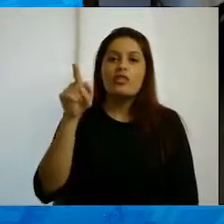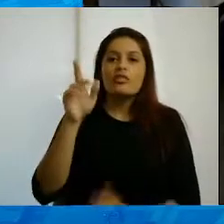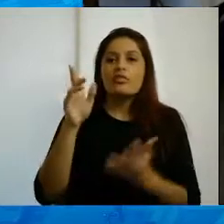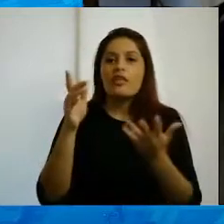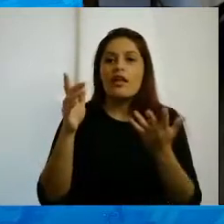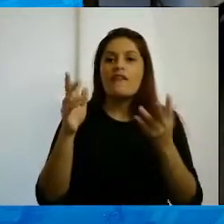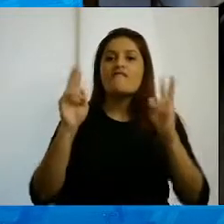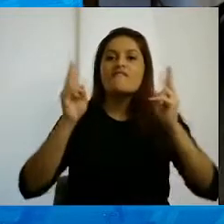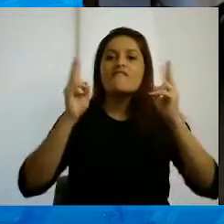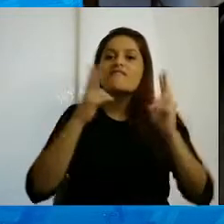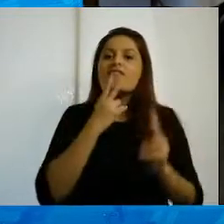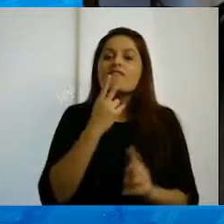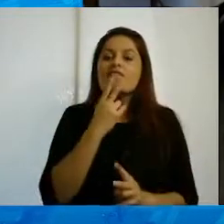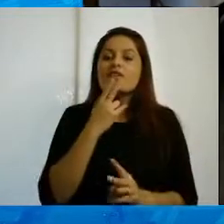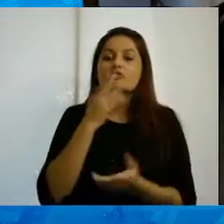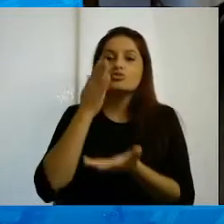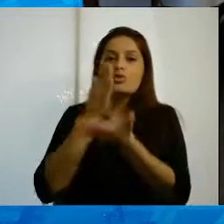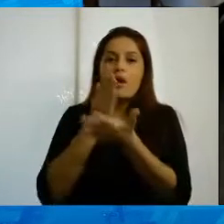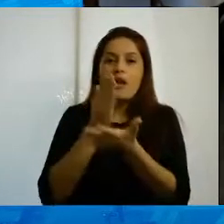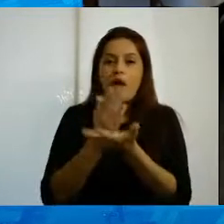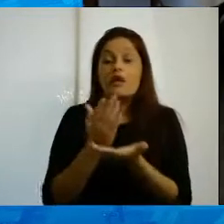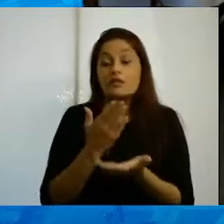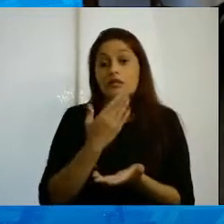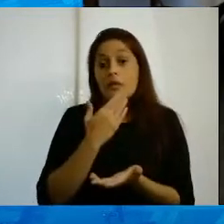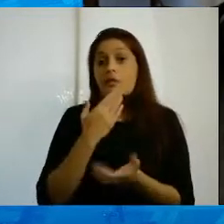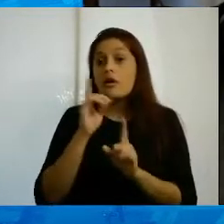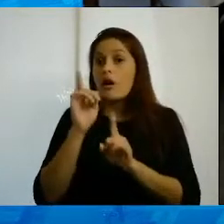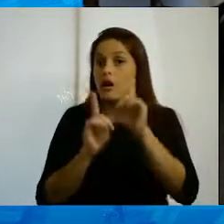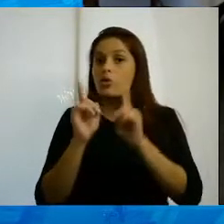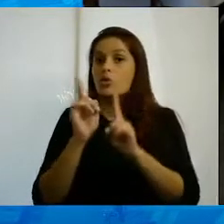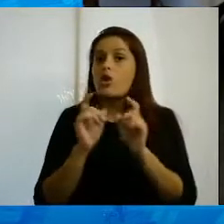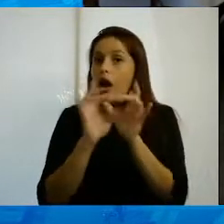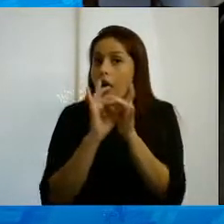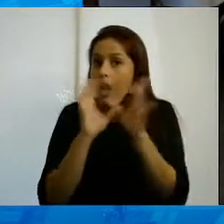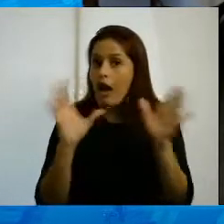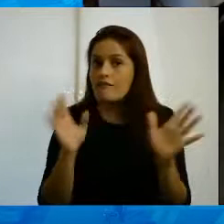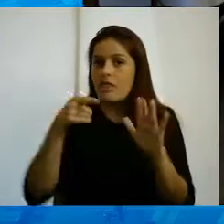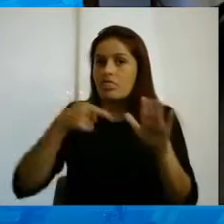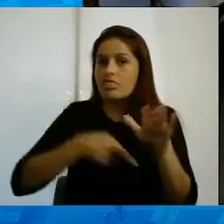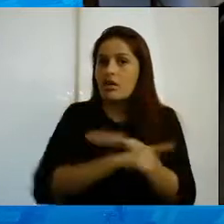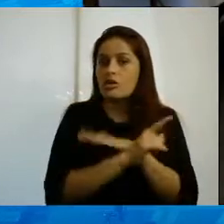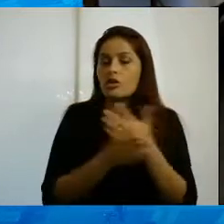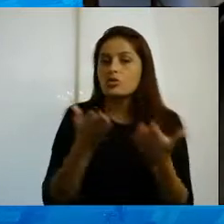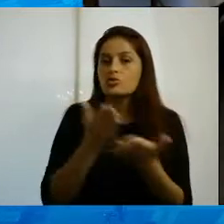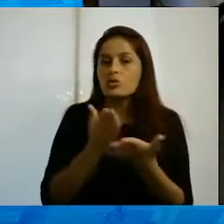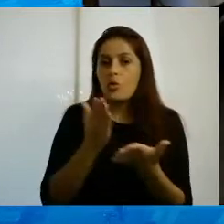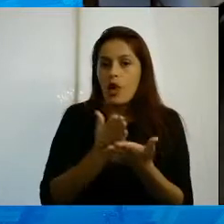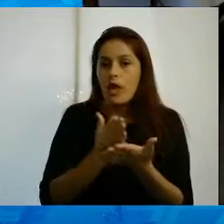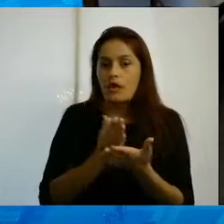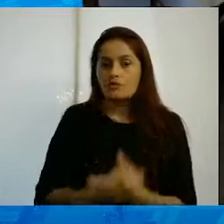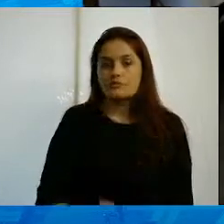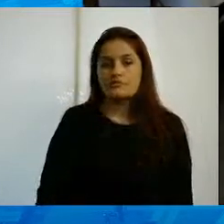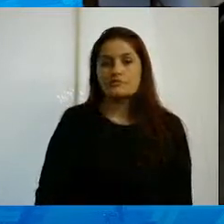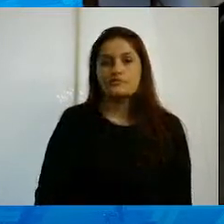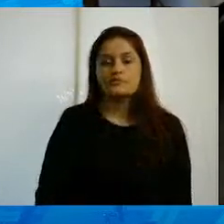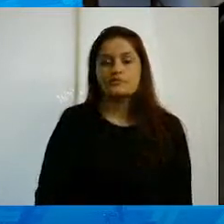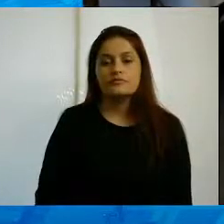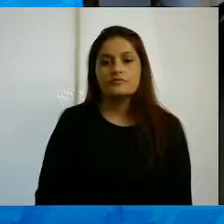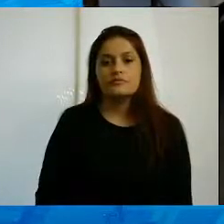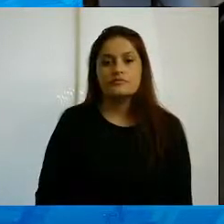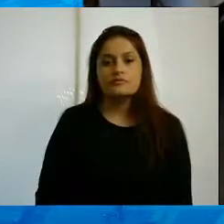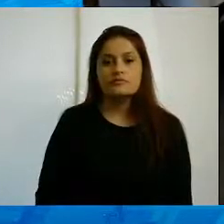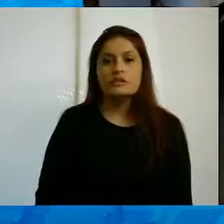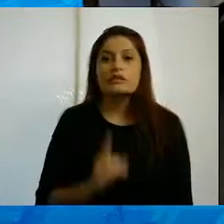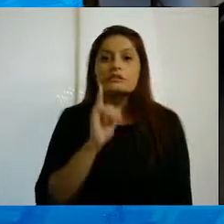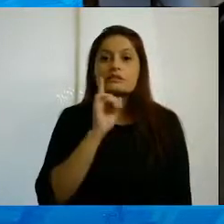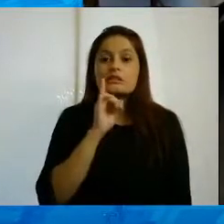yo en muchos casos ya de orden delictual que se han producido al interior de los colegios que están bajo la tuición del